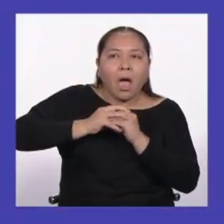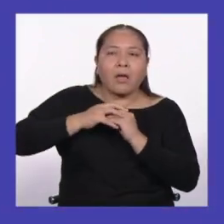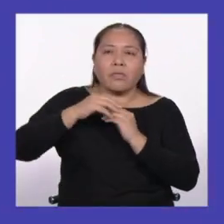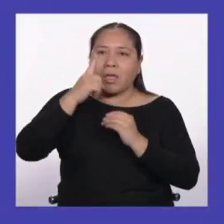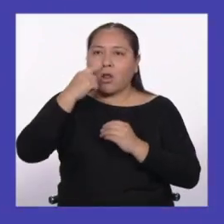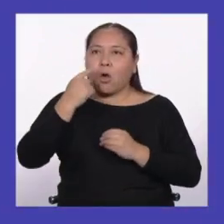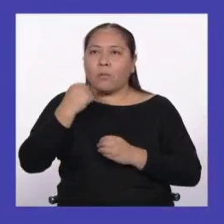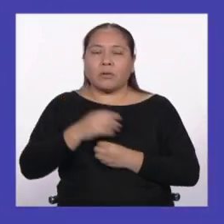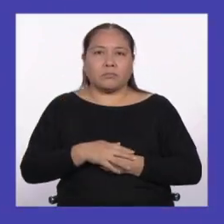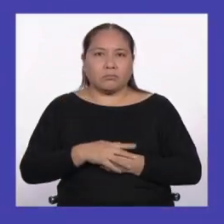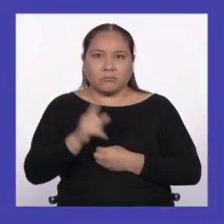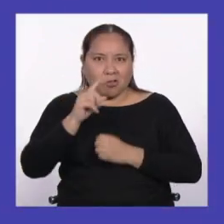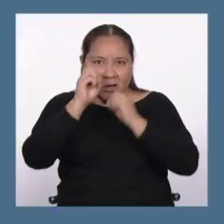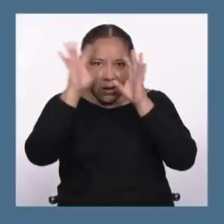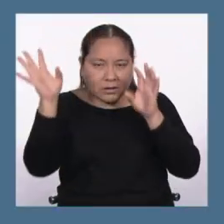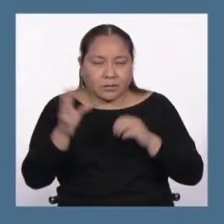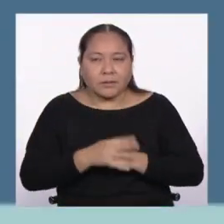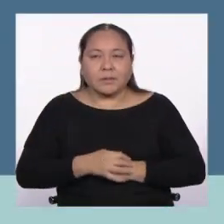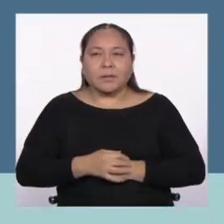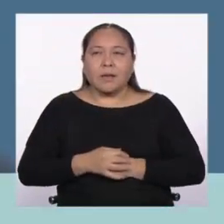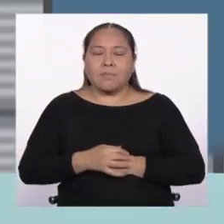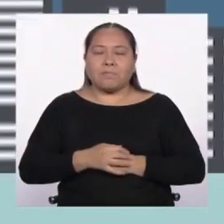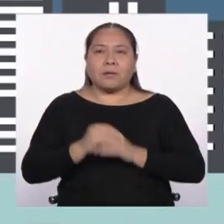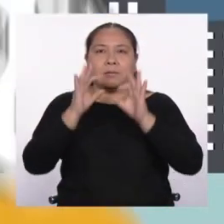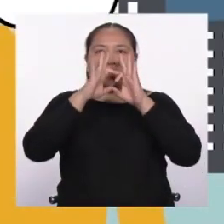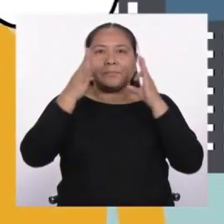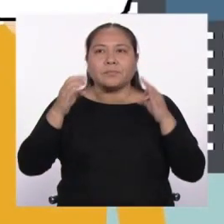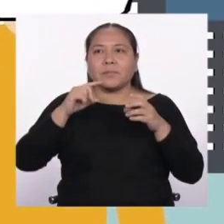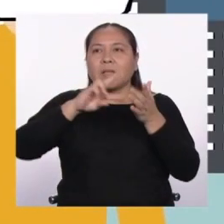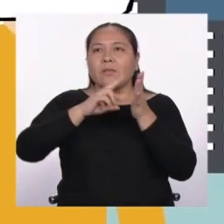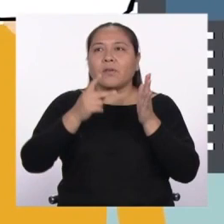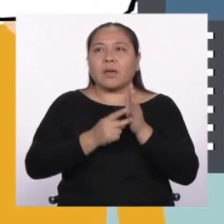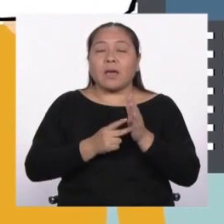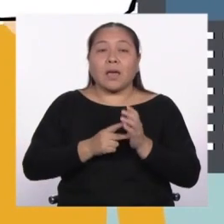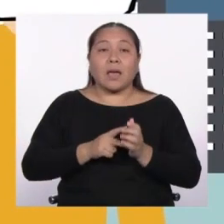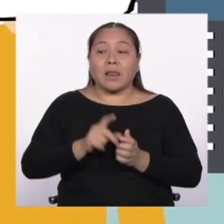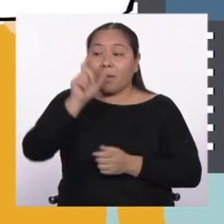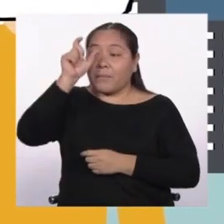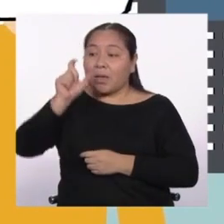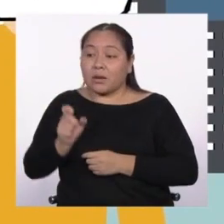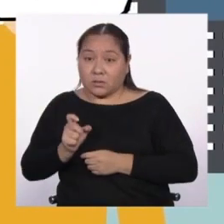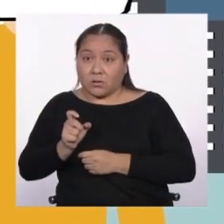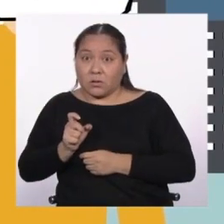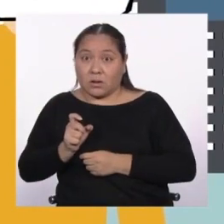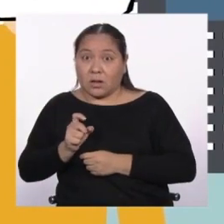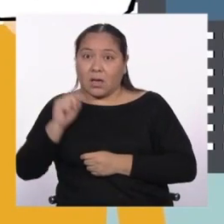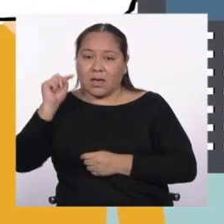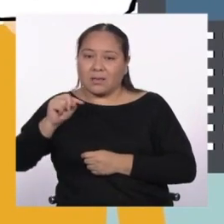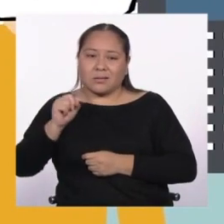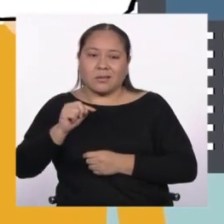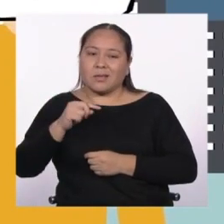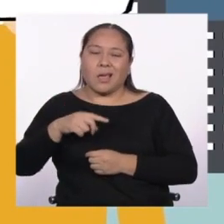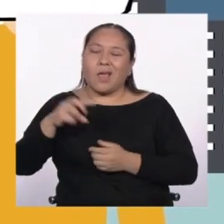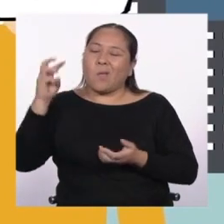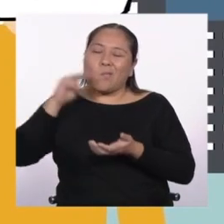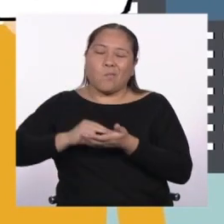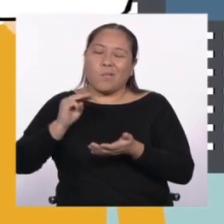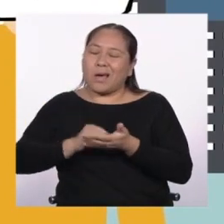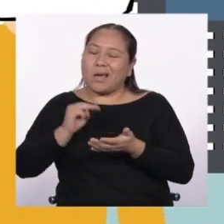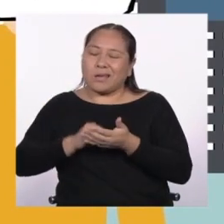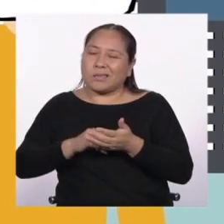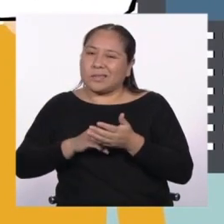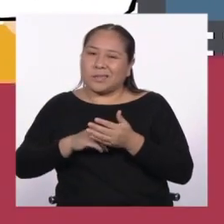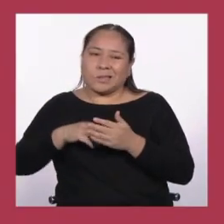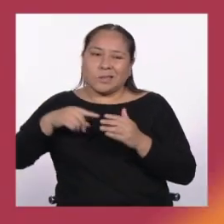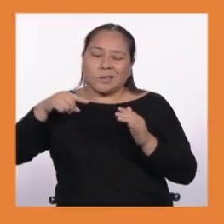Bueno, si no te quedó claro, esta frase quiere decir que el propio ser humano muchas veces puede ser el peor enemigo de otro ser